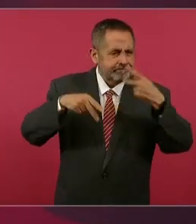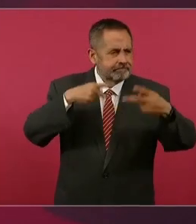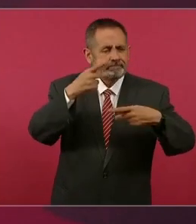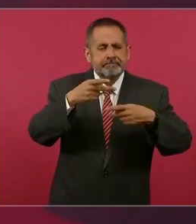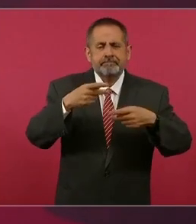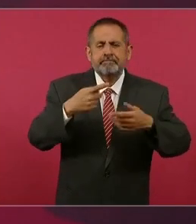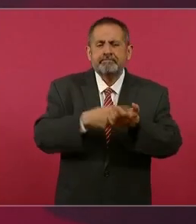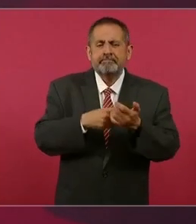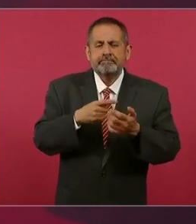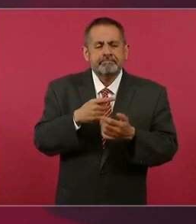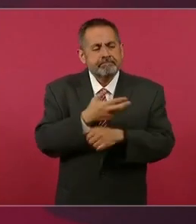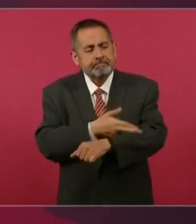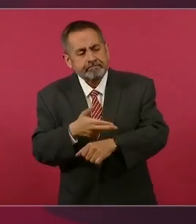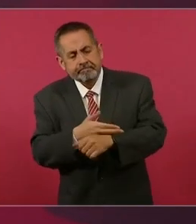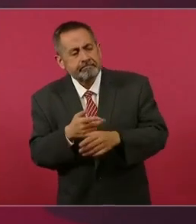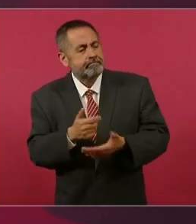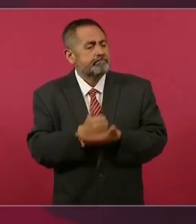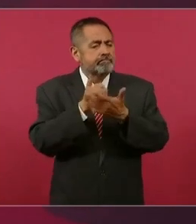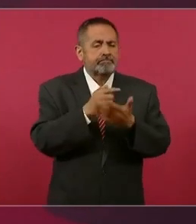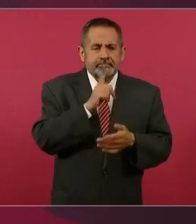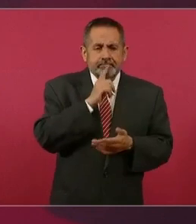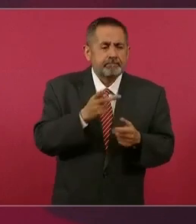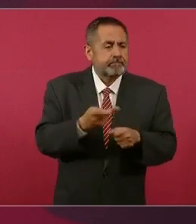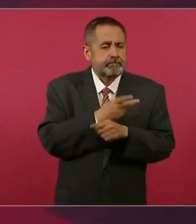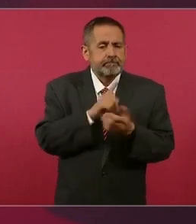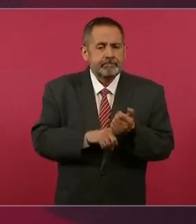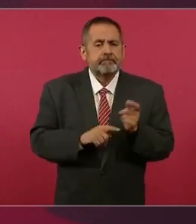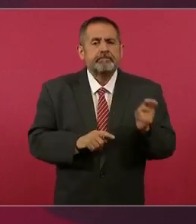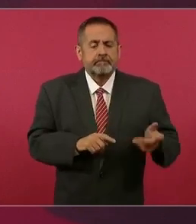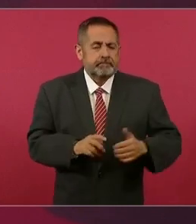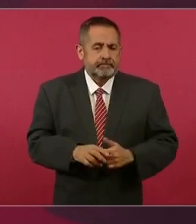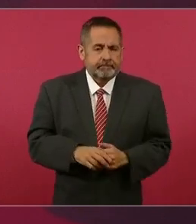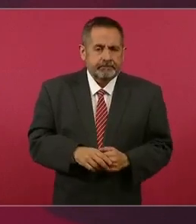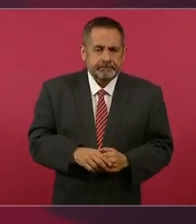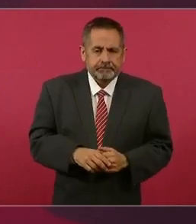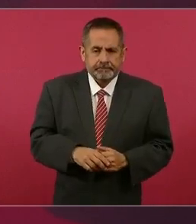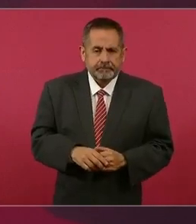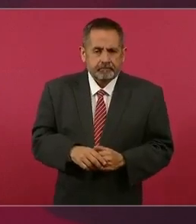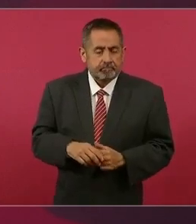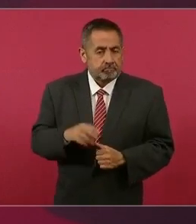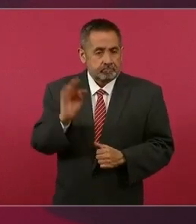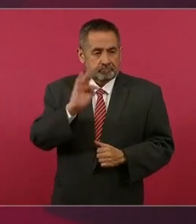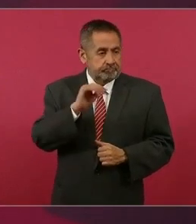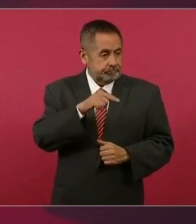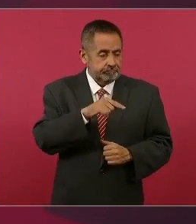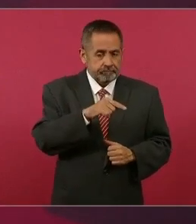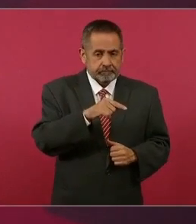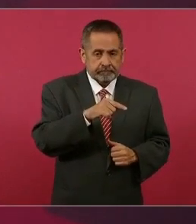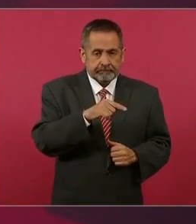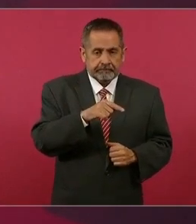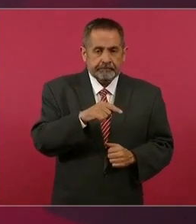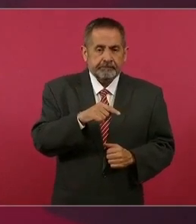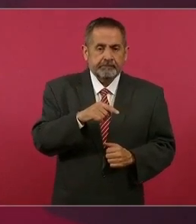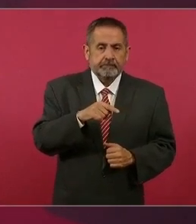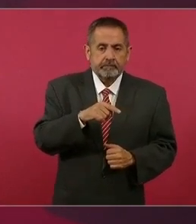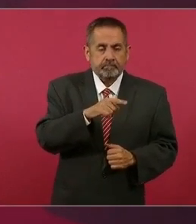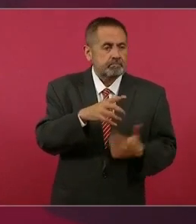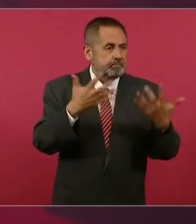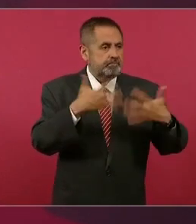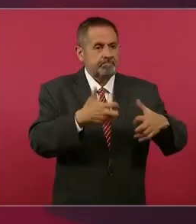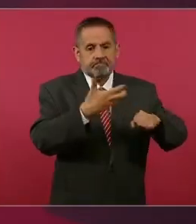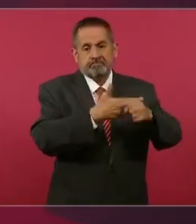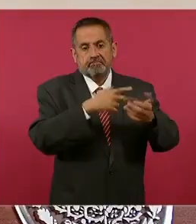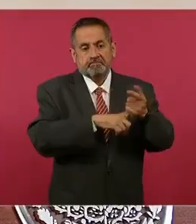a ver qué está sucediendo, ¿sí? Y sin duda es una